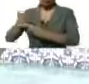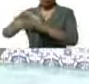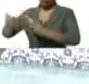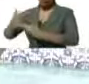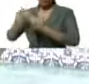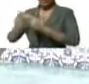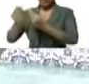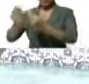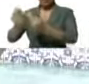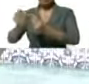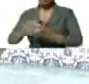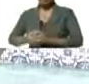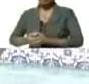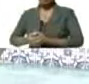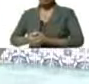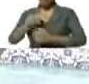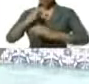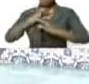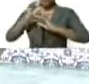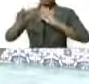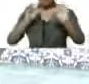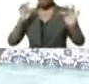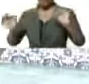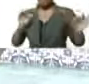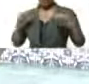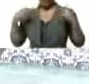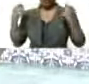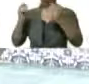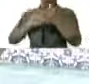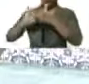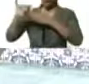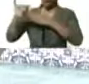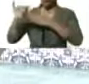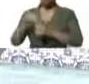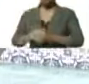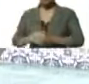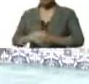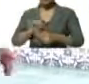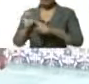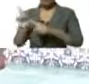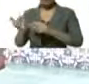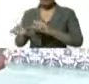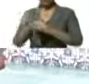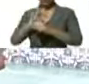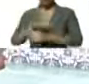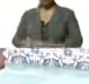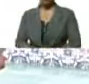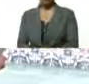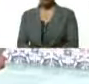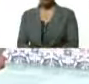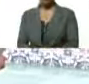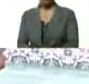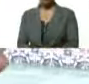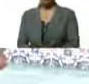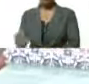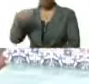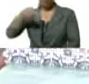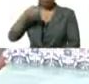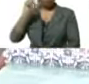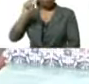darse la proliferación o la propagación, mejor dicho, de este virus. Hoy